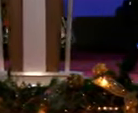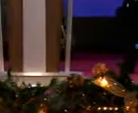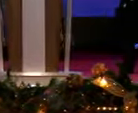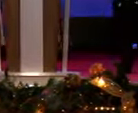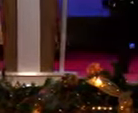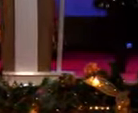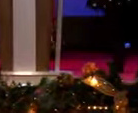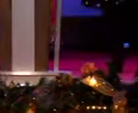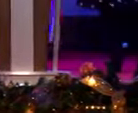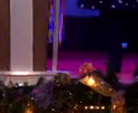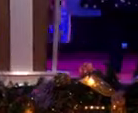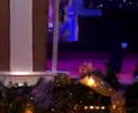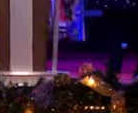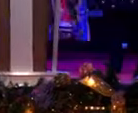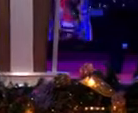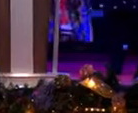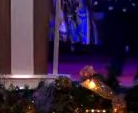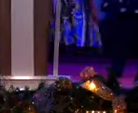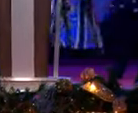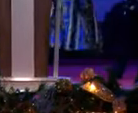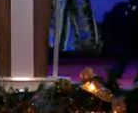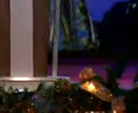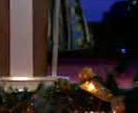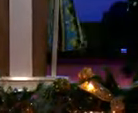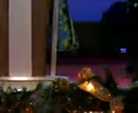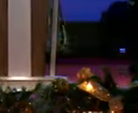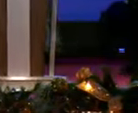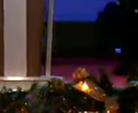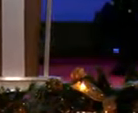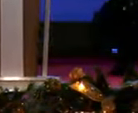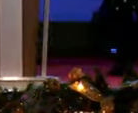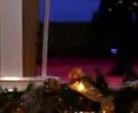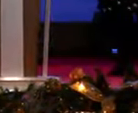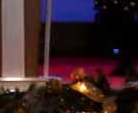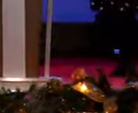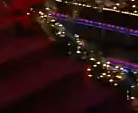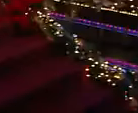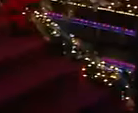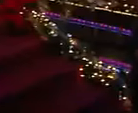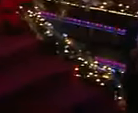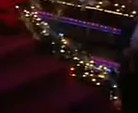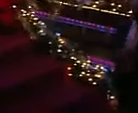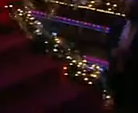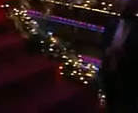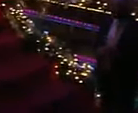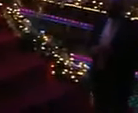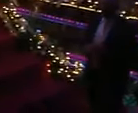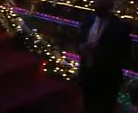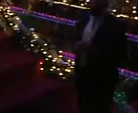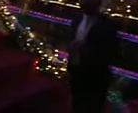Navidad, qué felicidad. Amado, gracias. Navidad, por creerle a Dios. Felicidad.